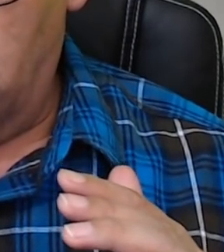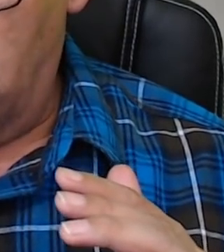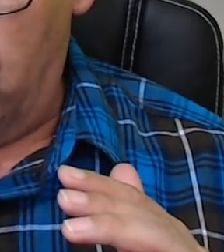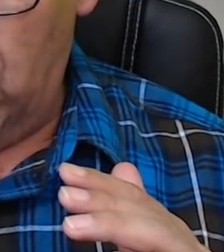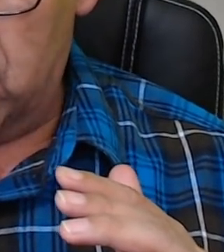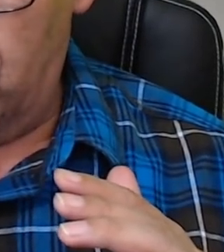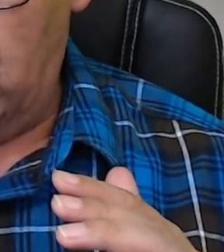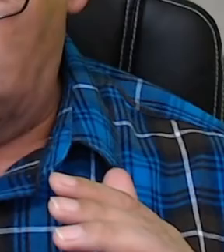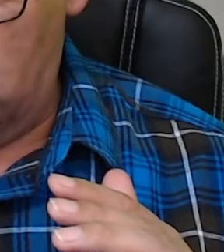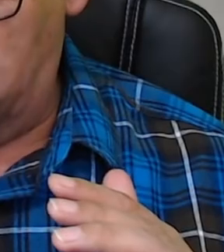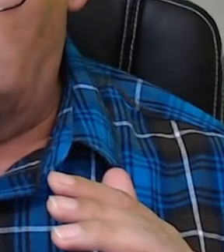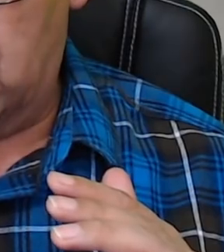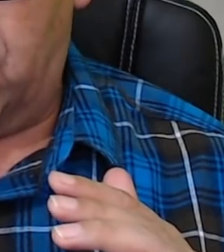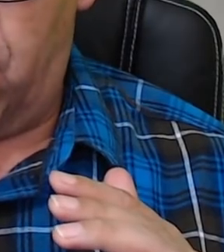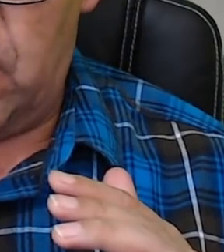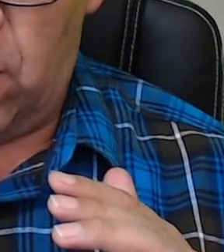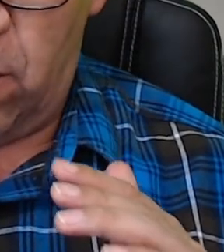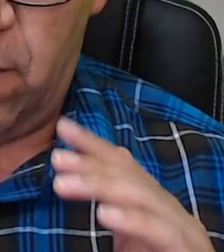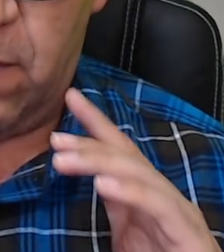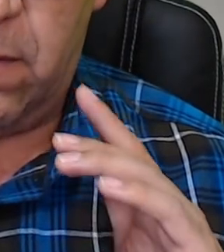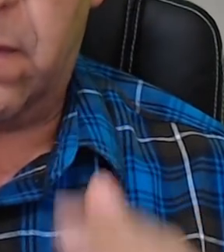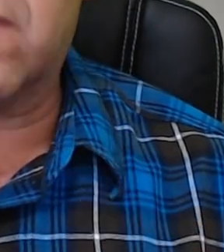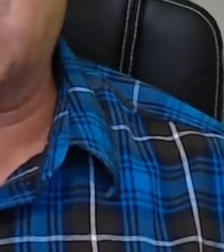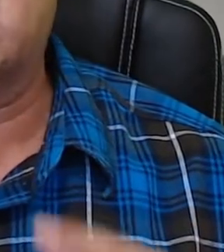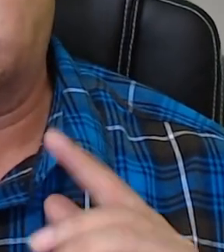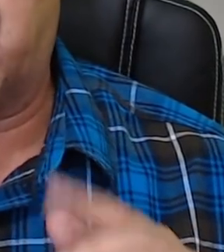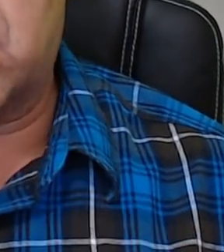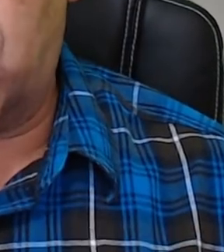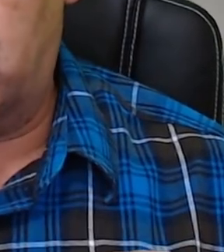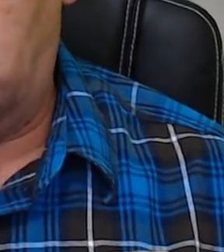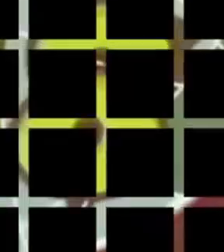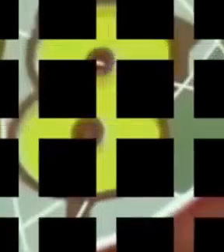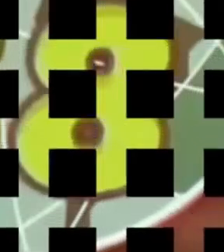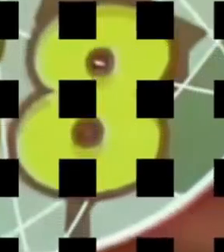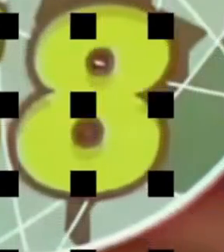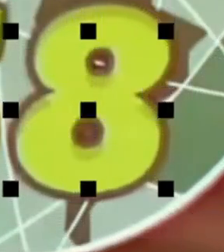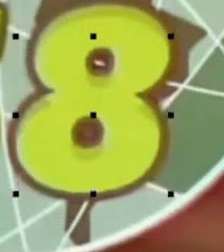Amigos y amigas, me despido de esta información. Nos vemos en el próximo video.